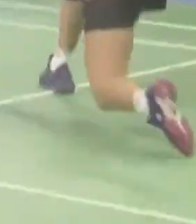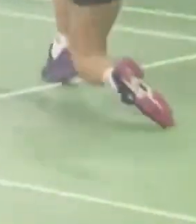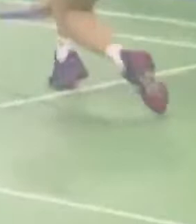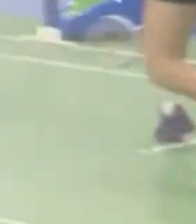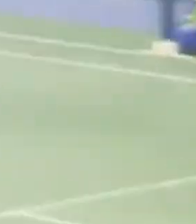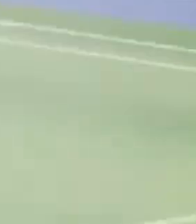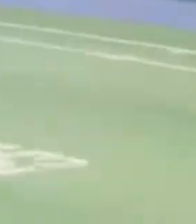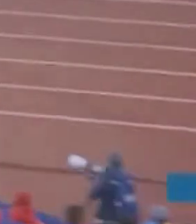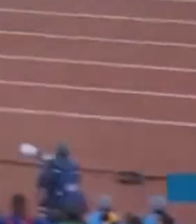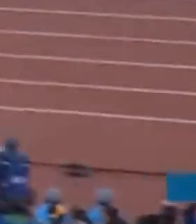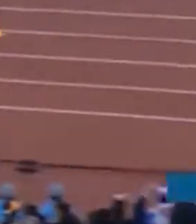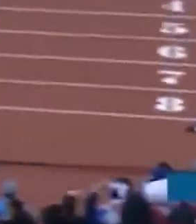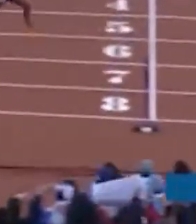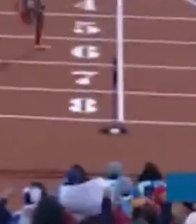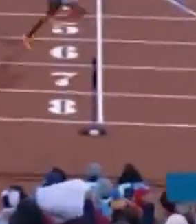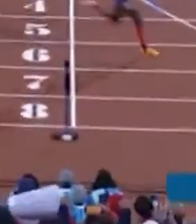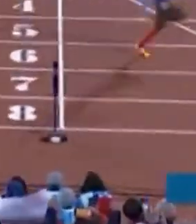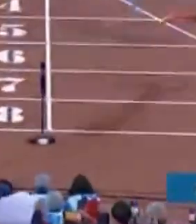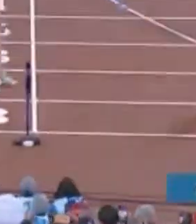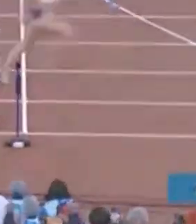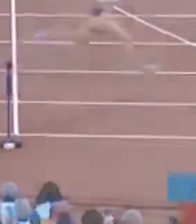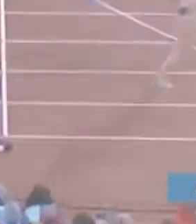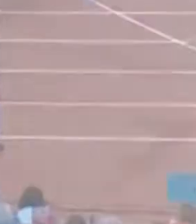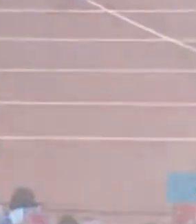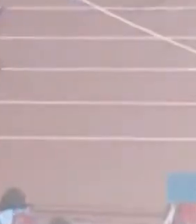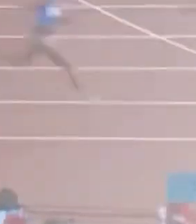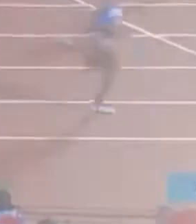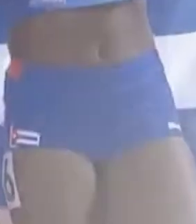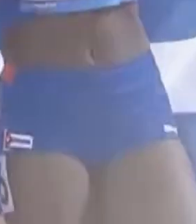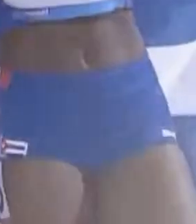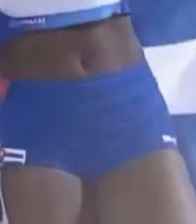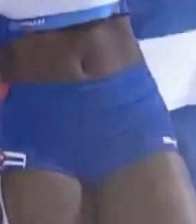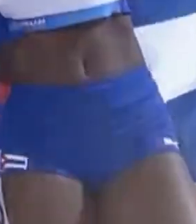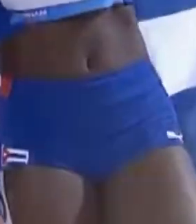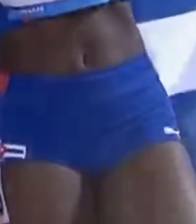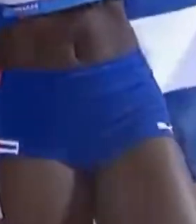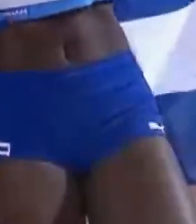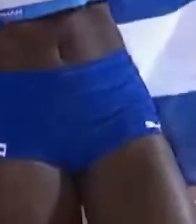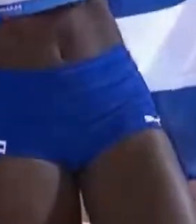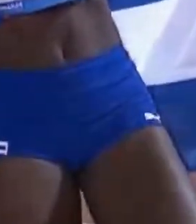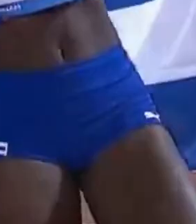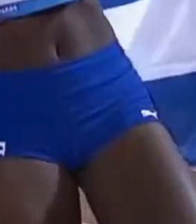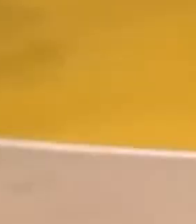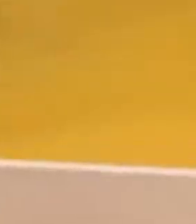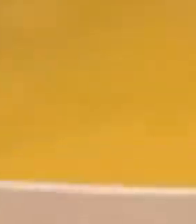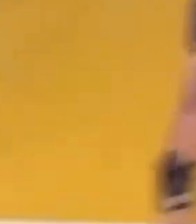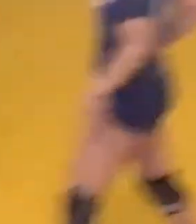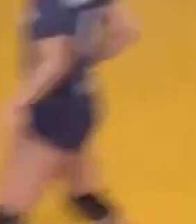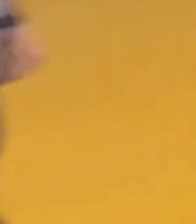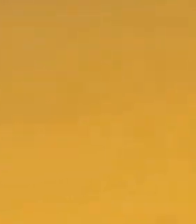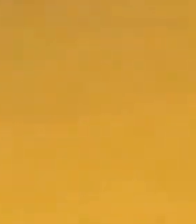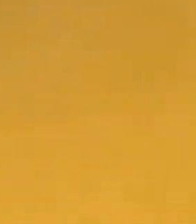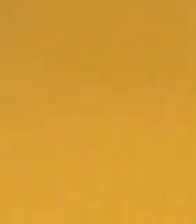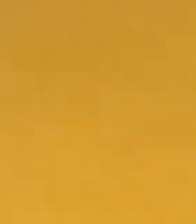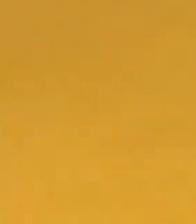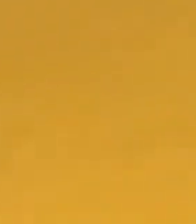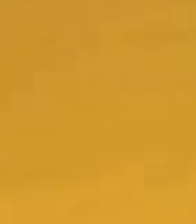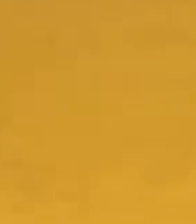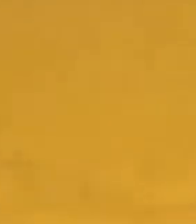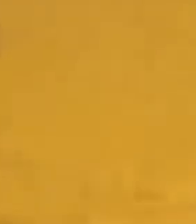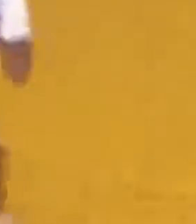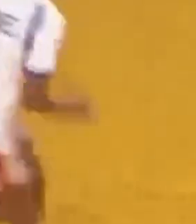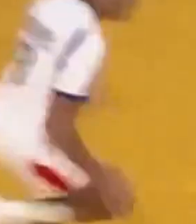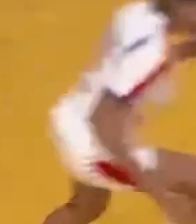Traigo mi religión y mi esperanza. Medalla de oro para Cuba. Mezclada con mi tambor y mi